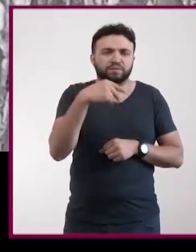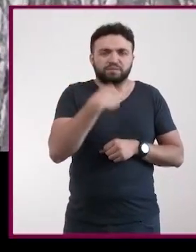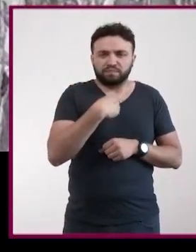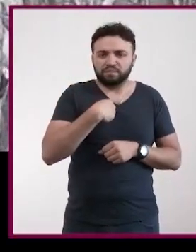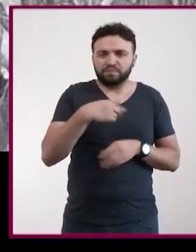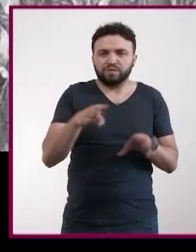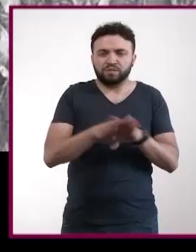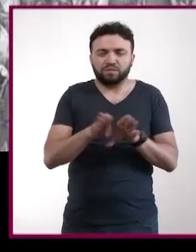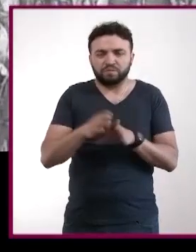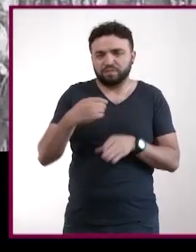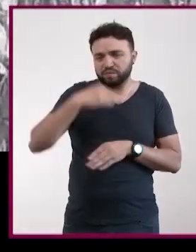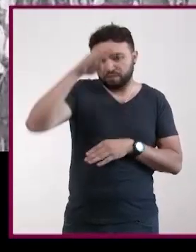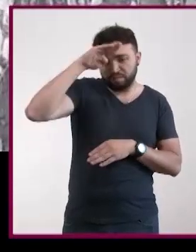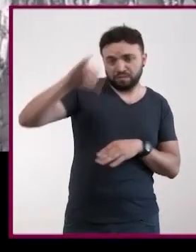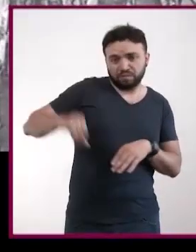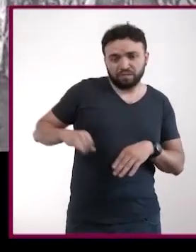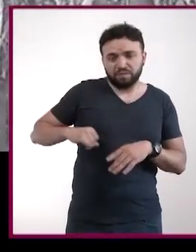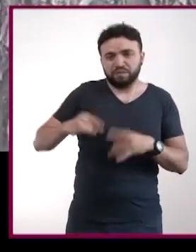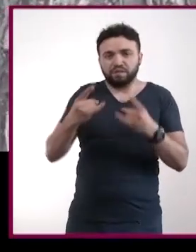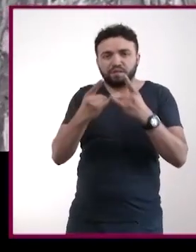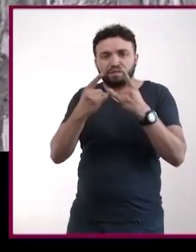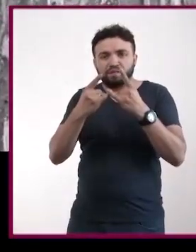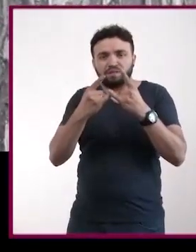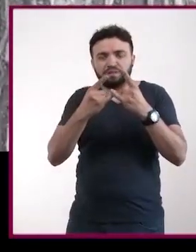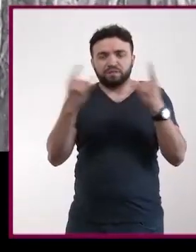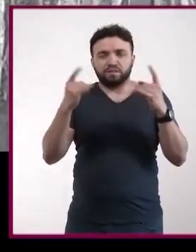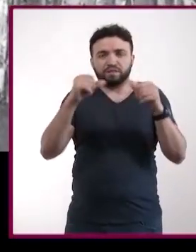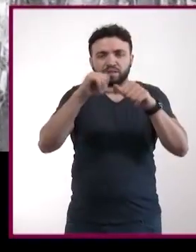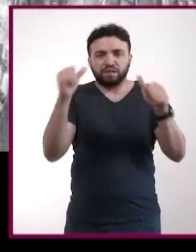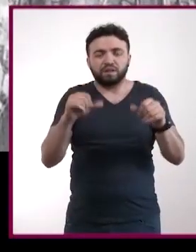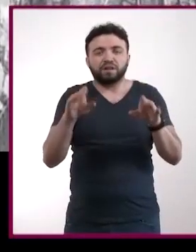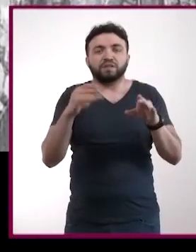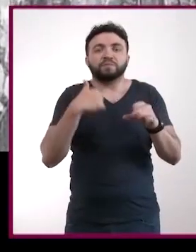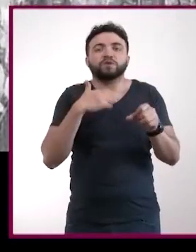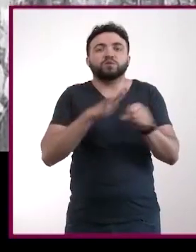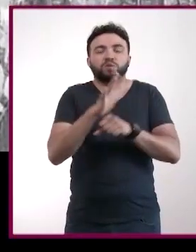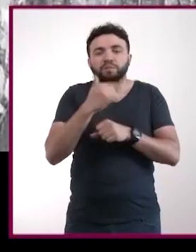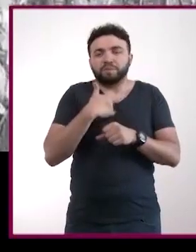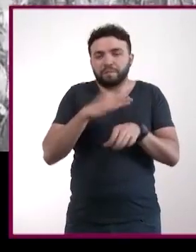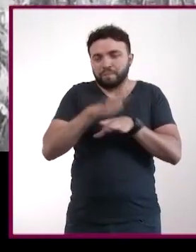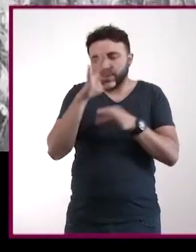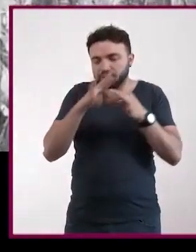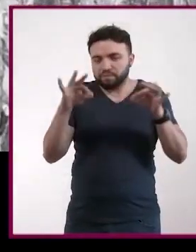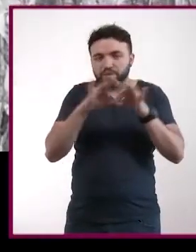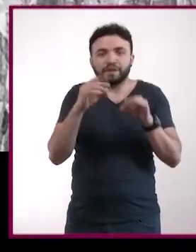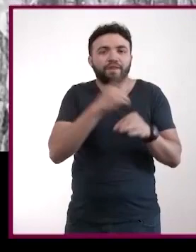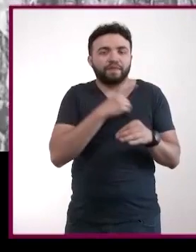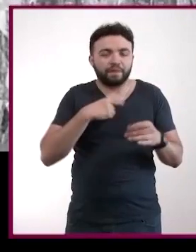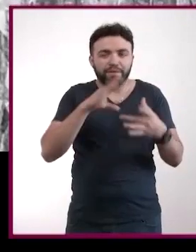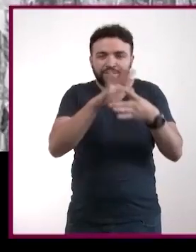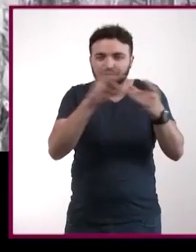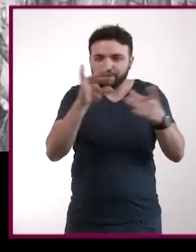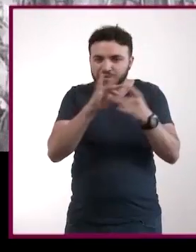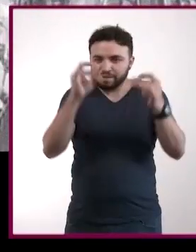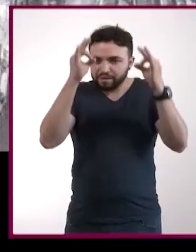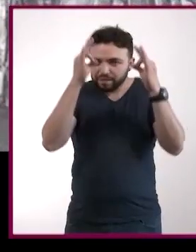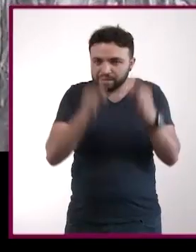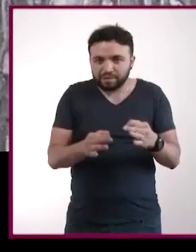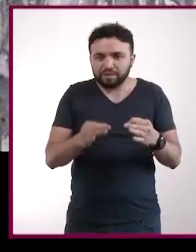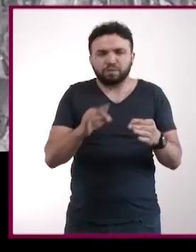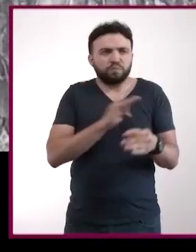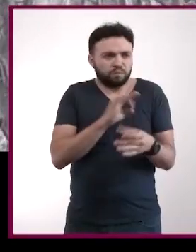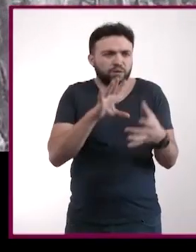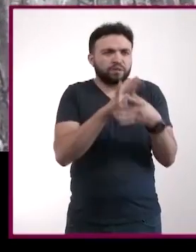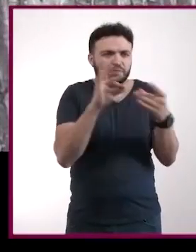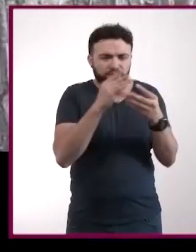o sea, algo que me interesa del arte es que no esté completamente explicado. Okay. Siempre, que siempre haya, aunque sí se pueden explicar muchas cosas,